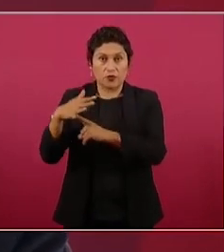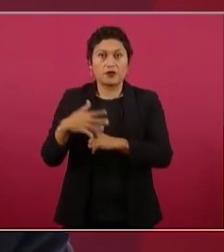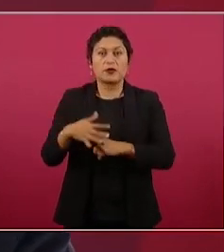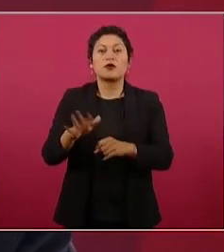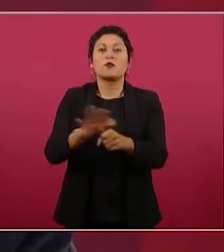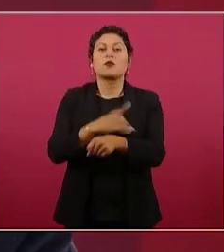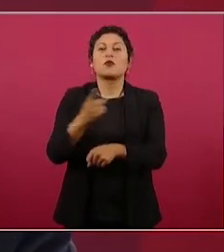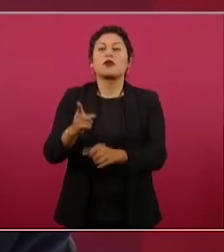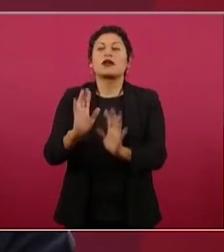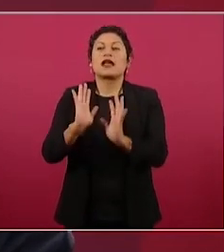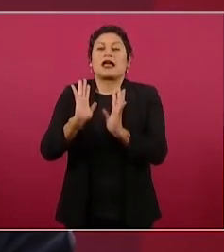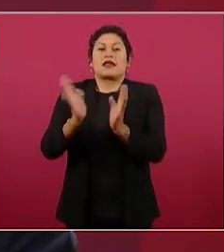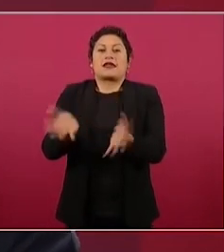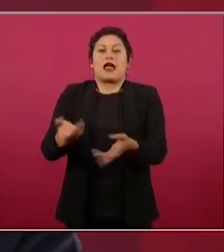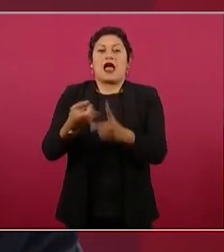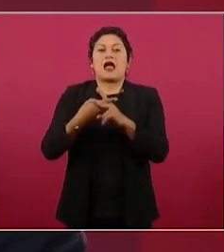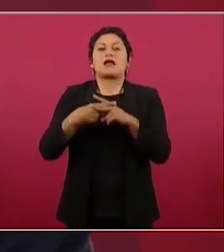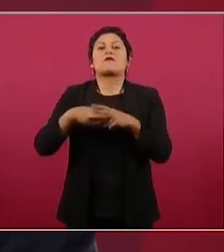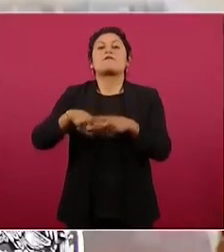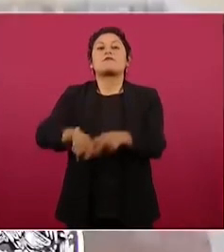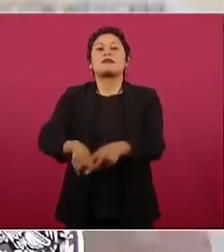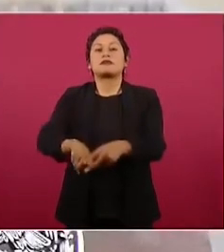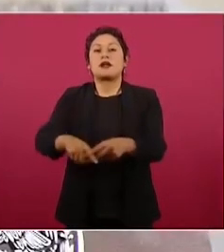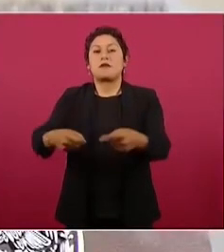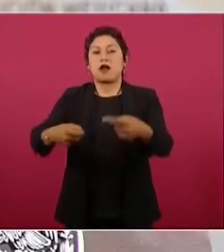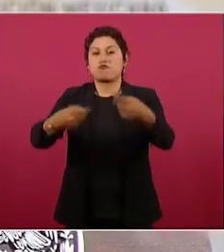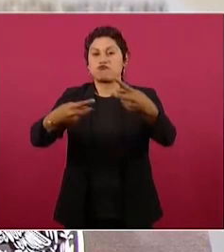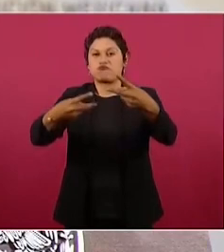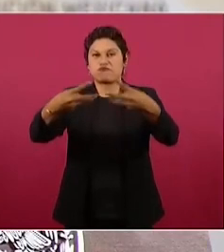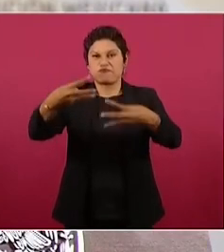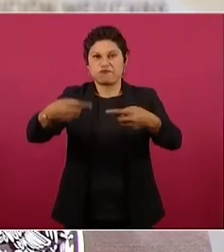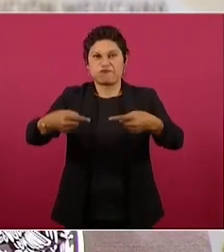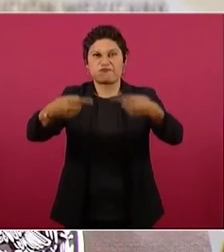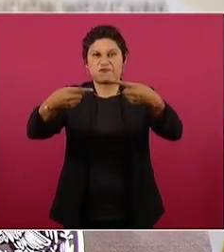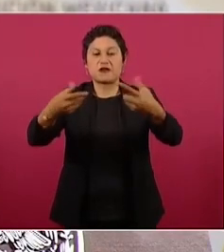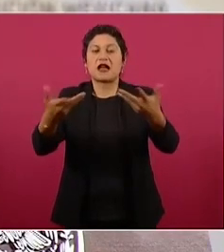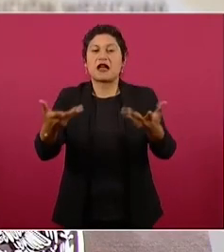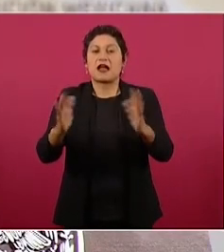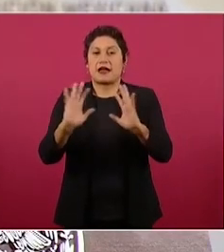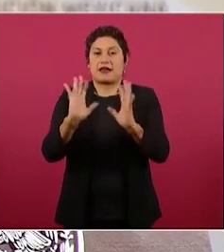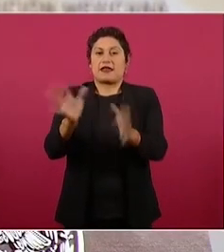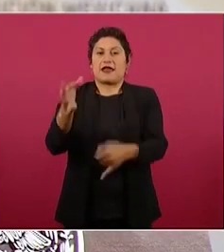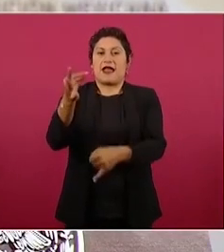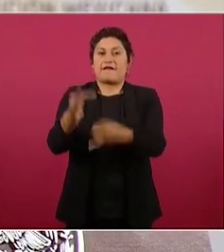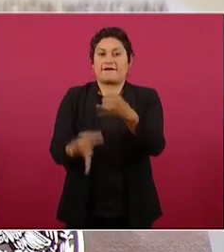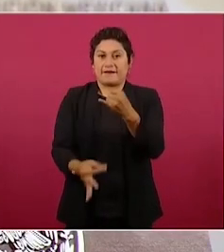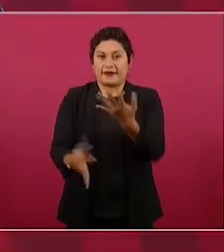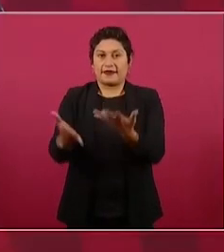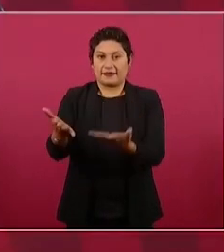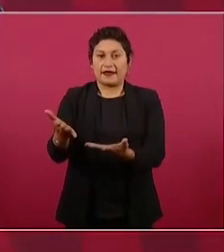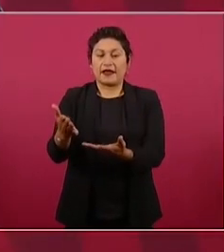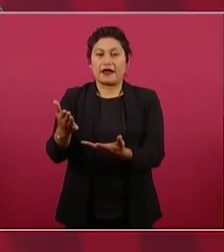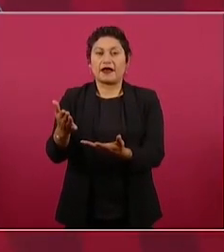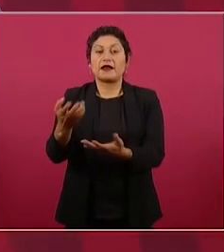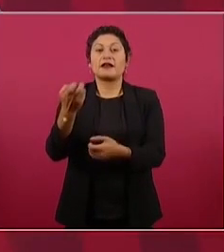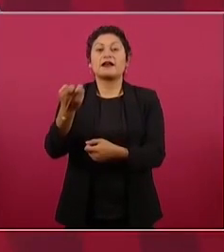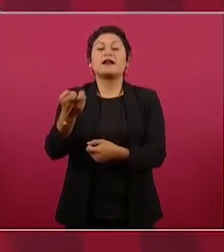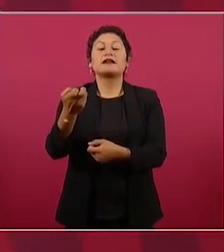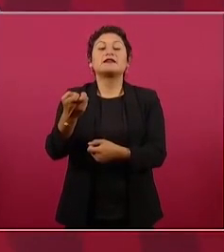playoff, están los juegos finales de la Liga Mexicana